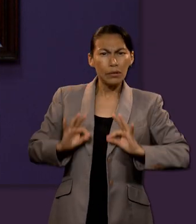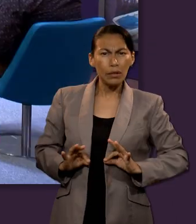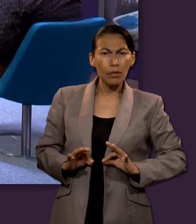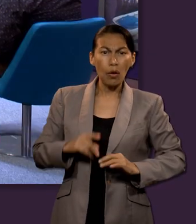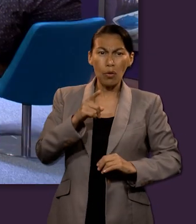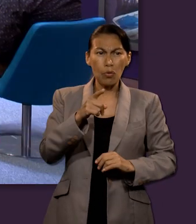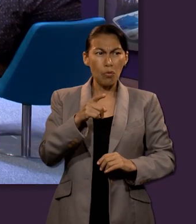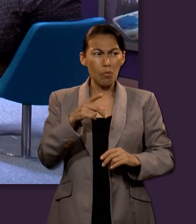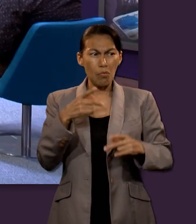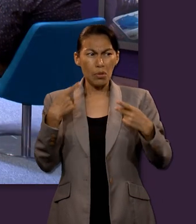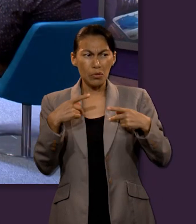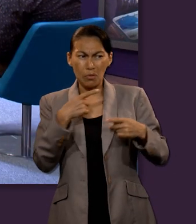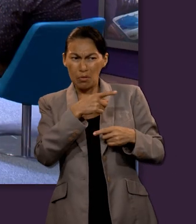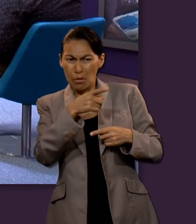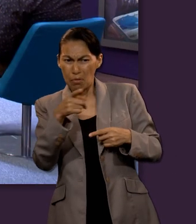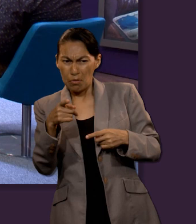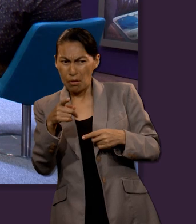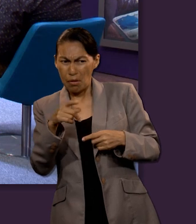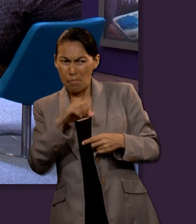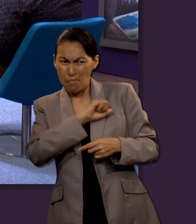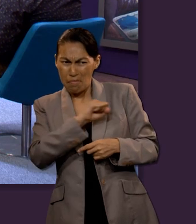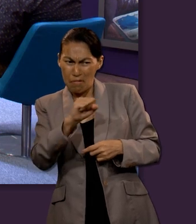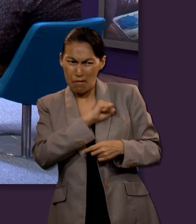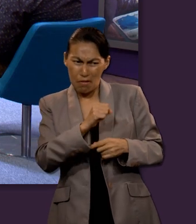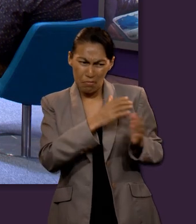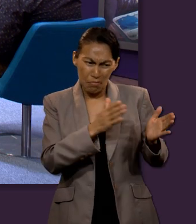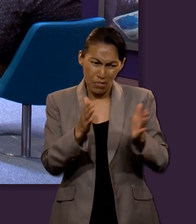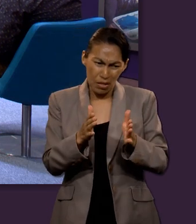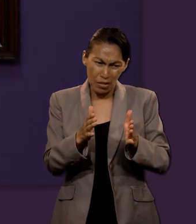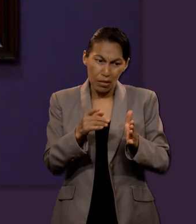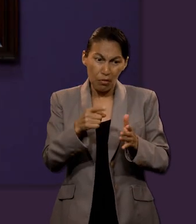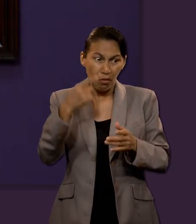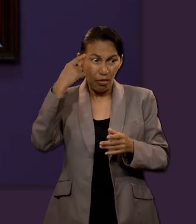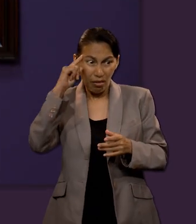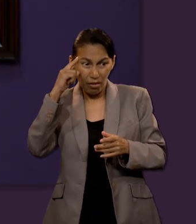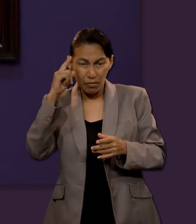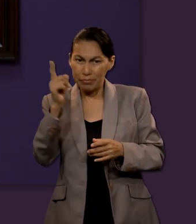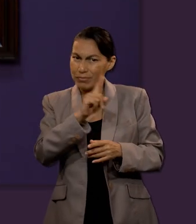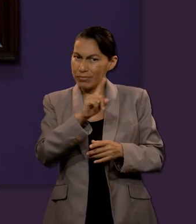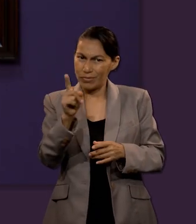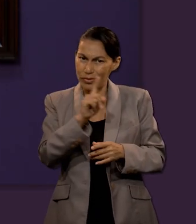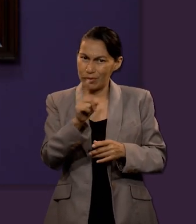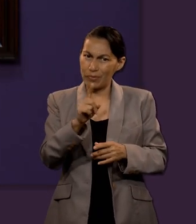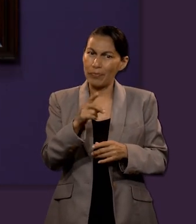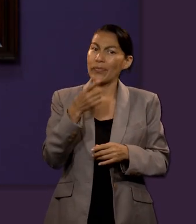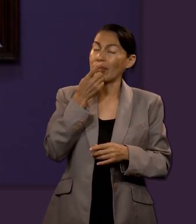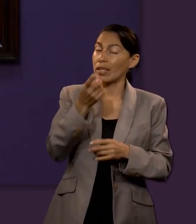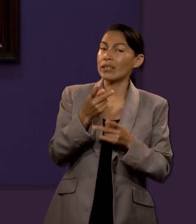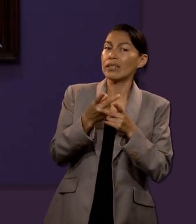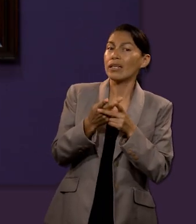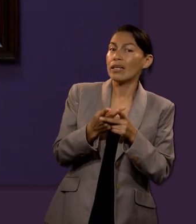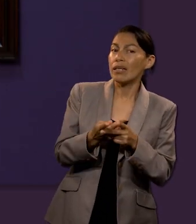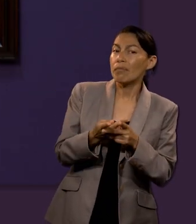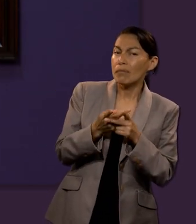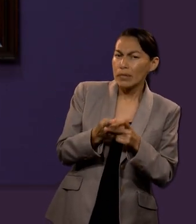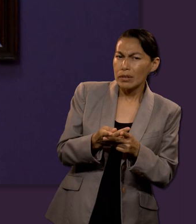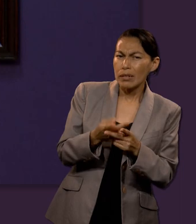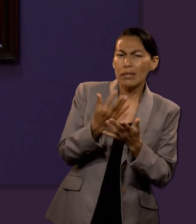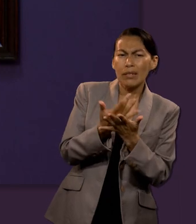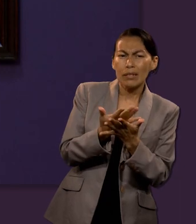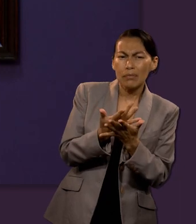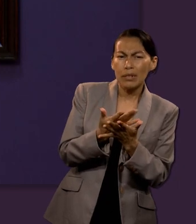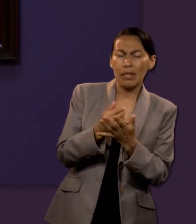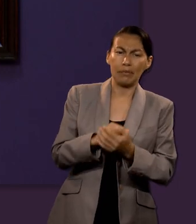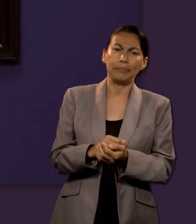de los que maquinan planes malvados creo que ahí nos enseña algo muy importante no solamente esperar sino esperar en el